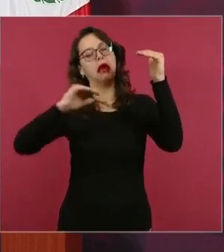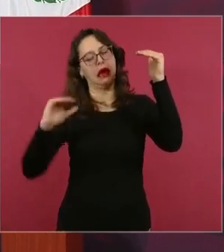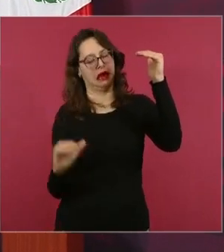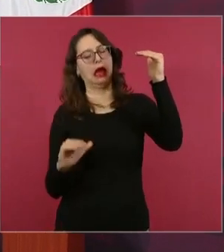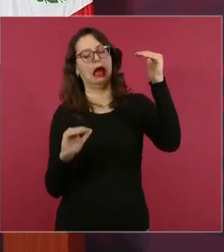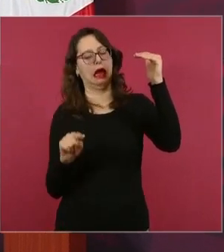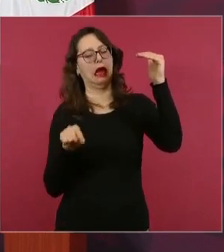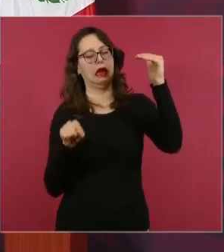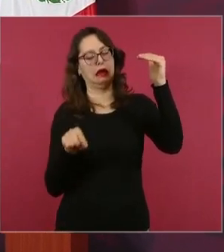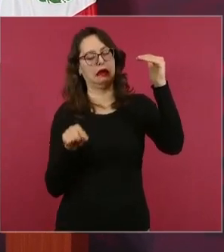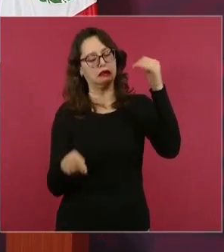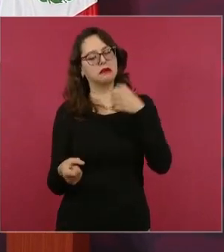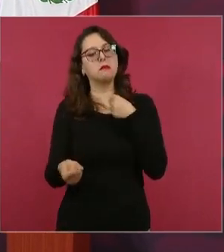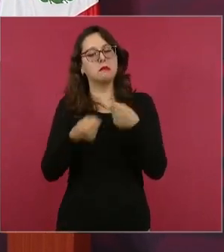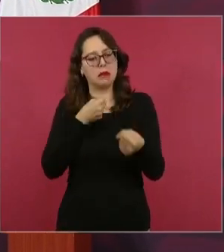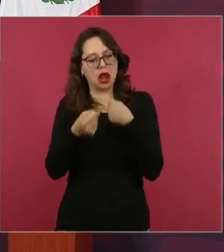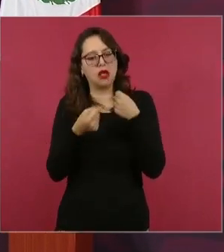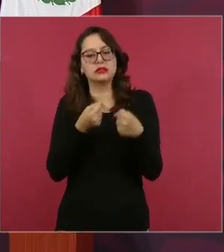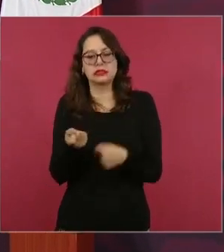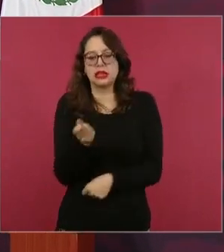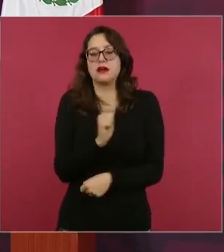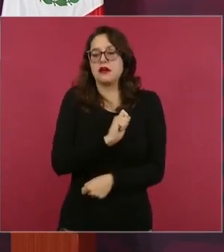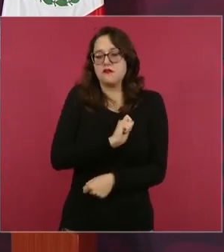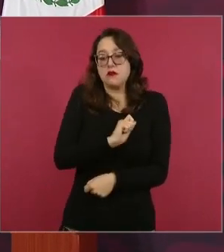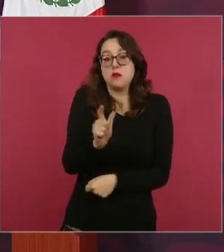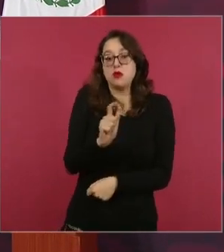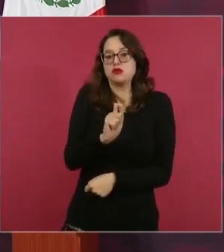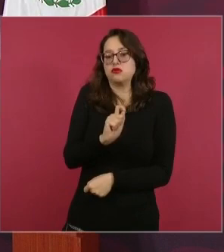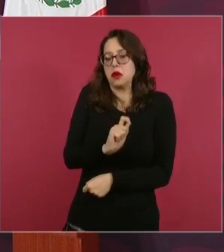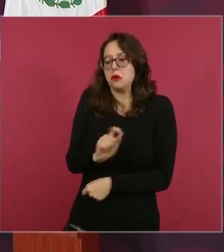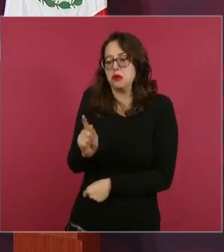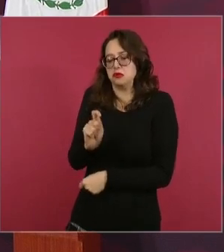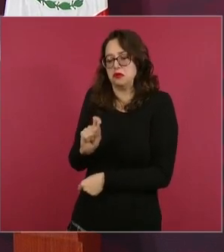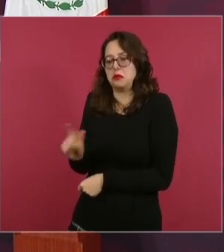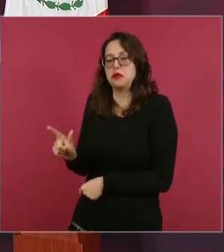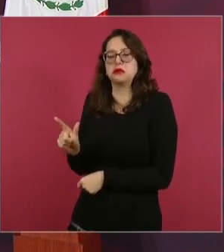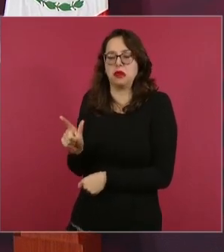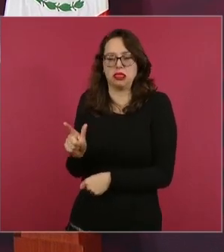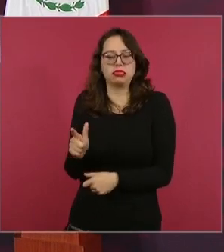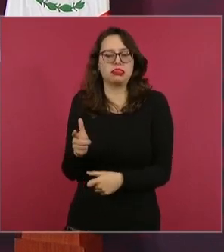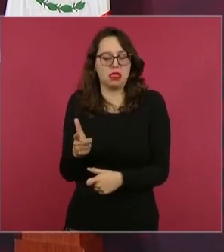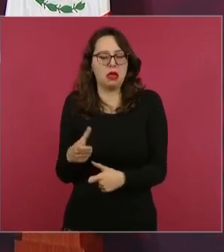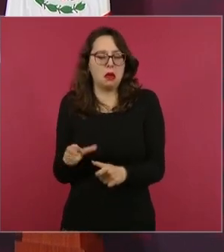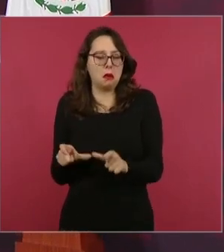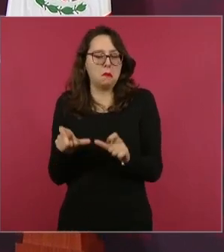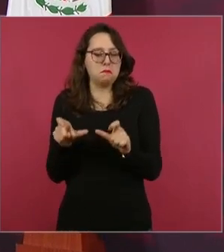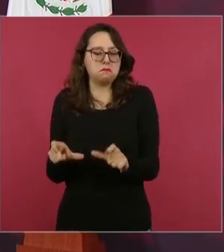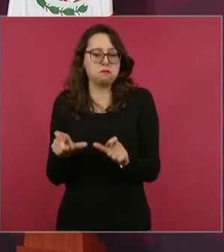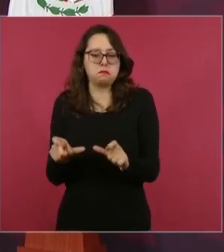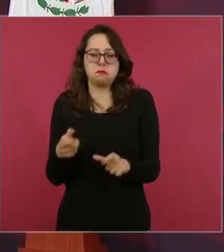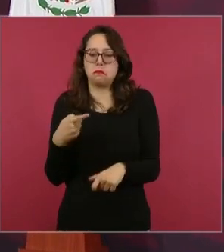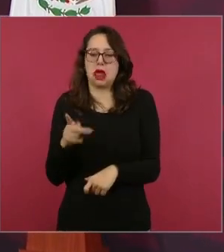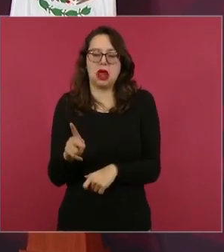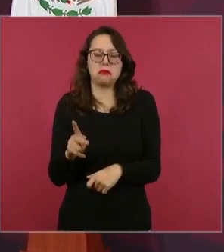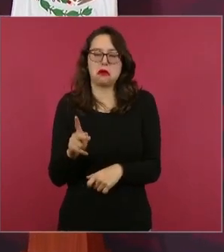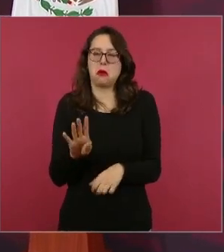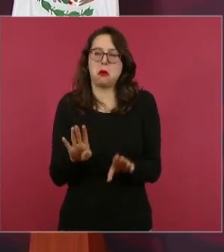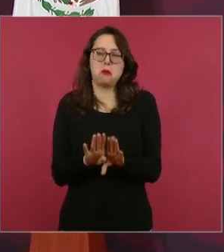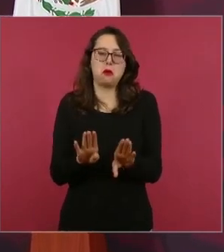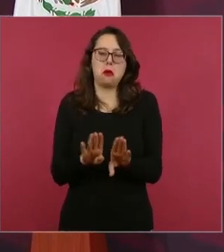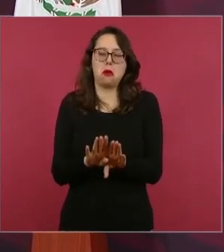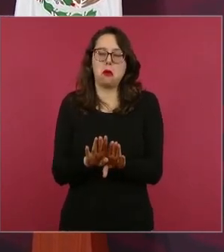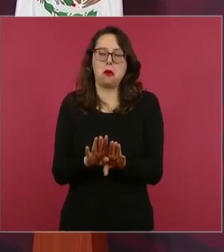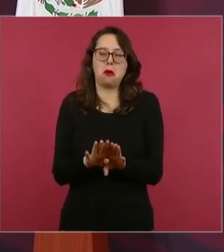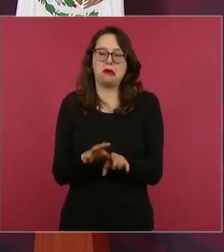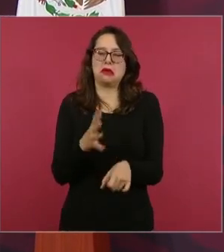los periodistas que más ganan dinero están como el cuarto El quinto